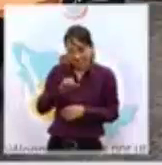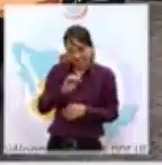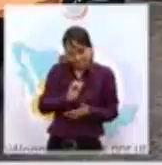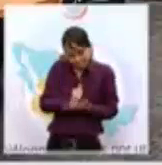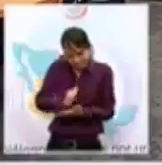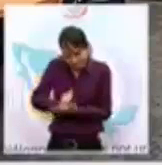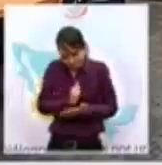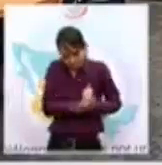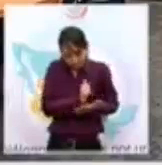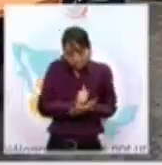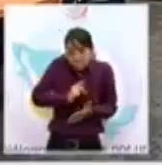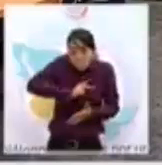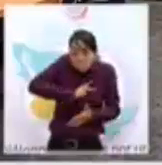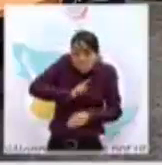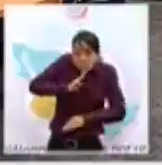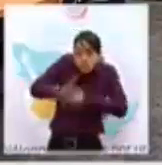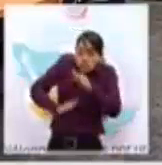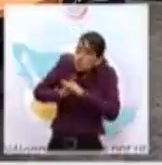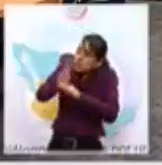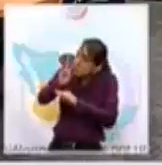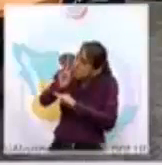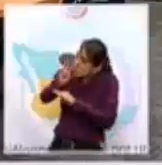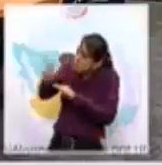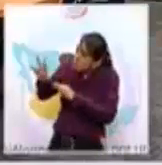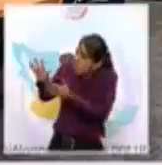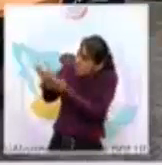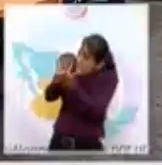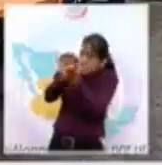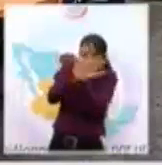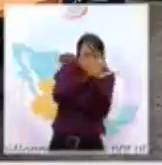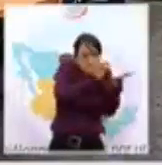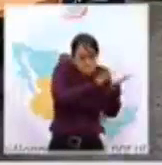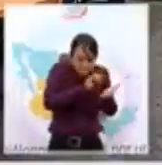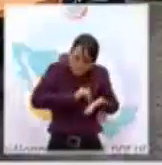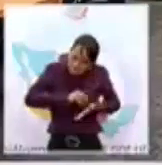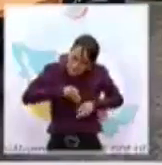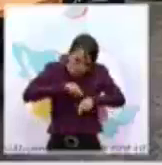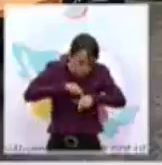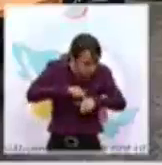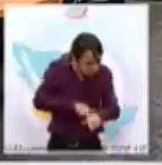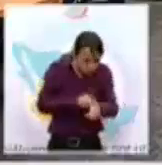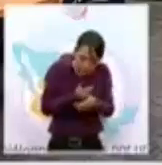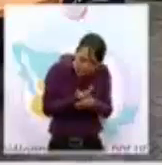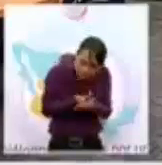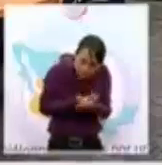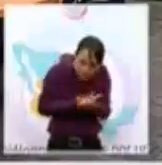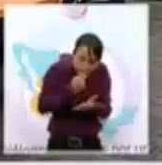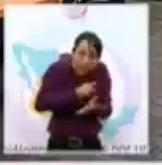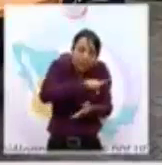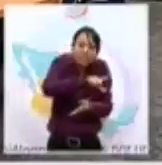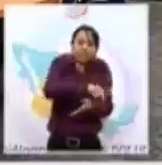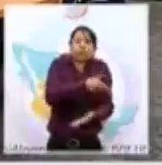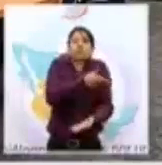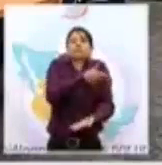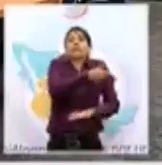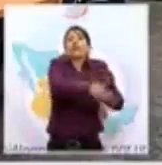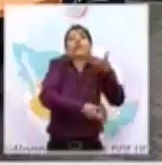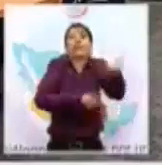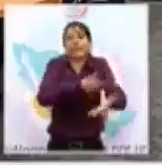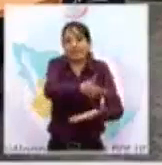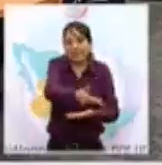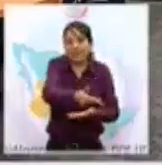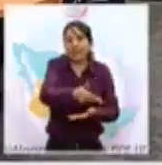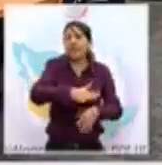mundo. El análisis que hace Diana Magaloni revela, entre muchas otras cosas, que ellos habían leído a Plinio,